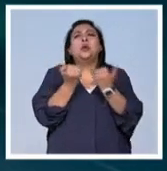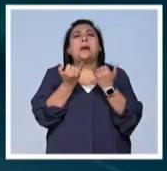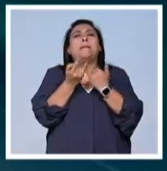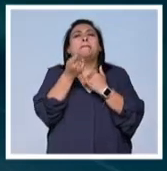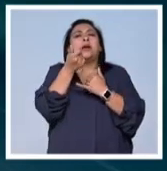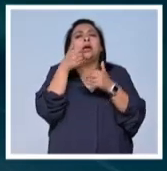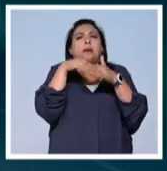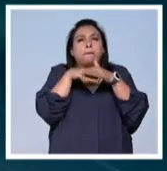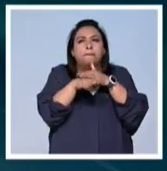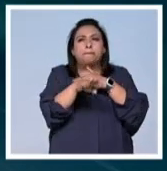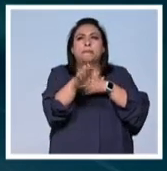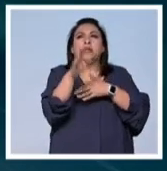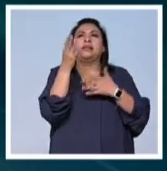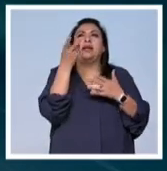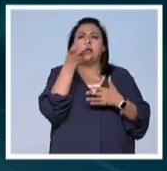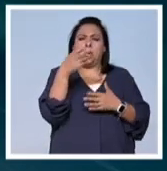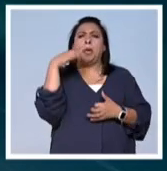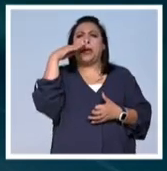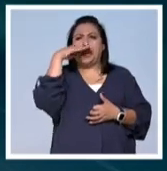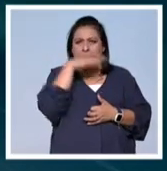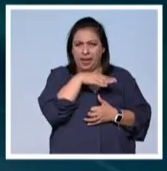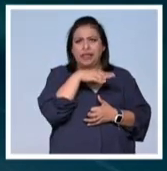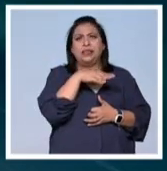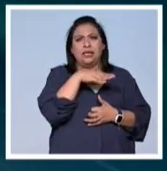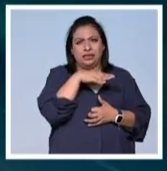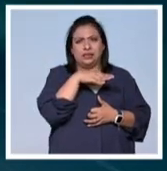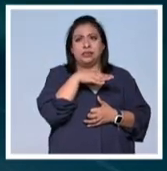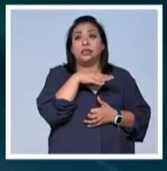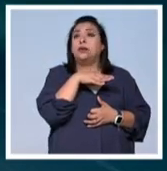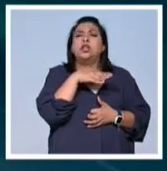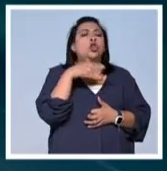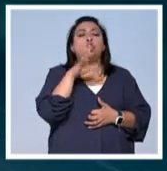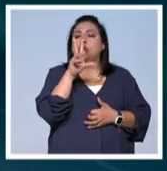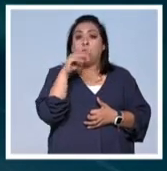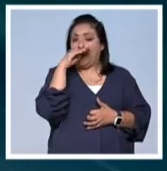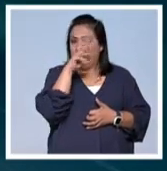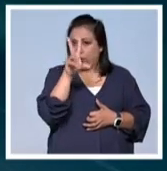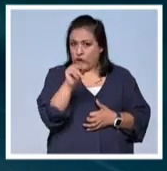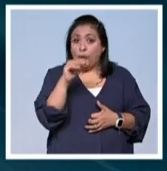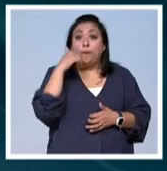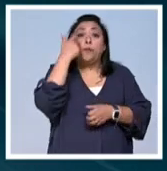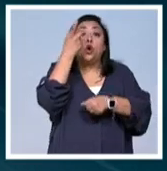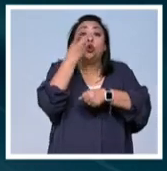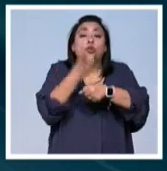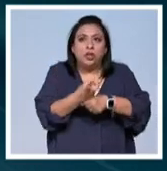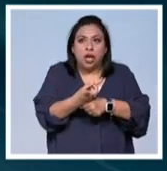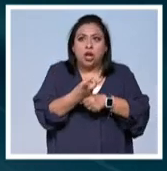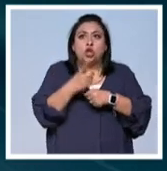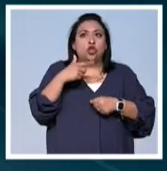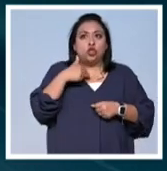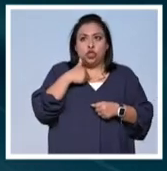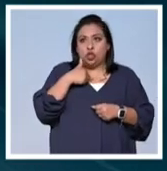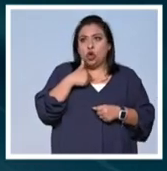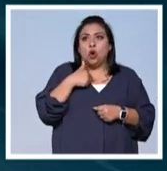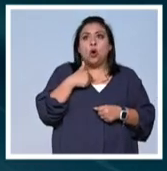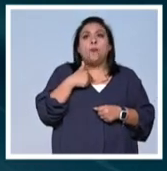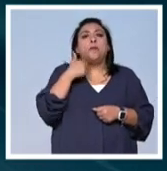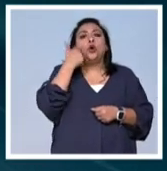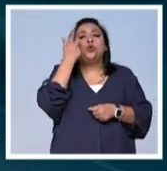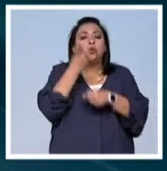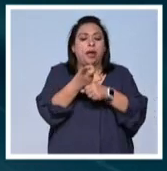entrada es Es gratis es esa no es voluntario porque por mi voluntad no voy a aprender el celular